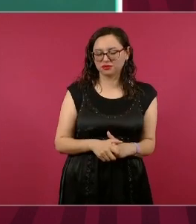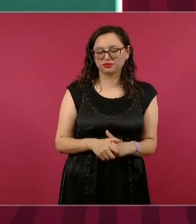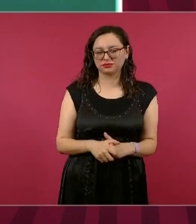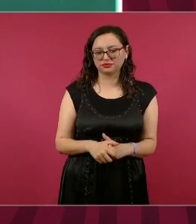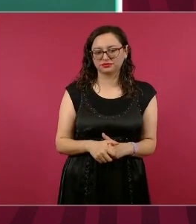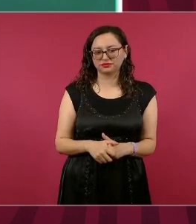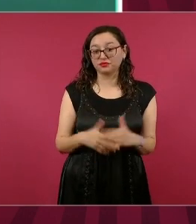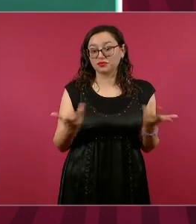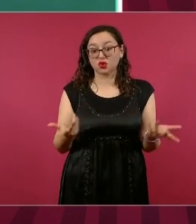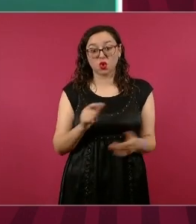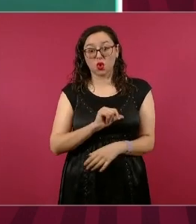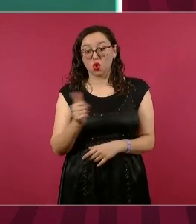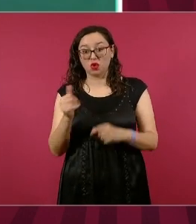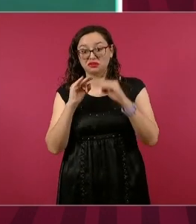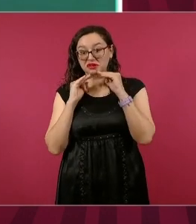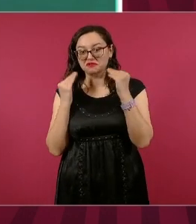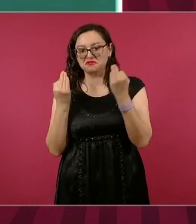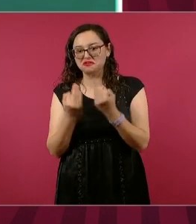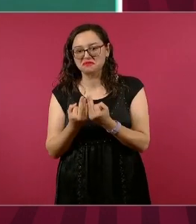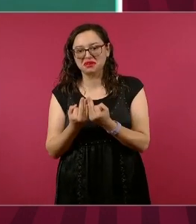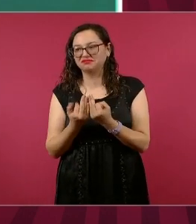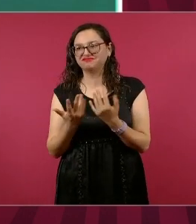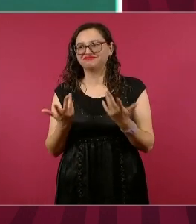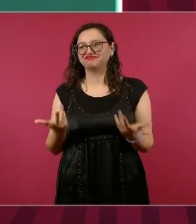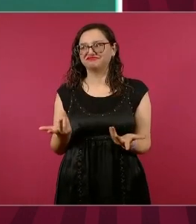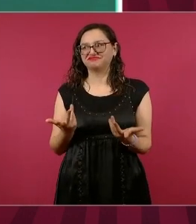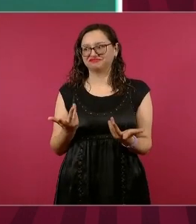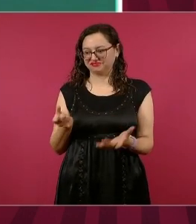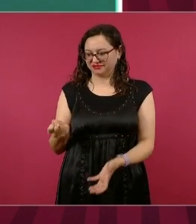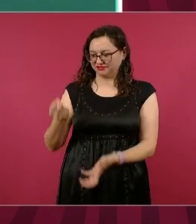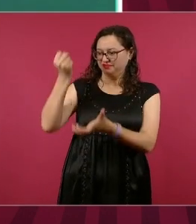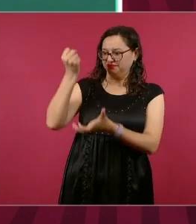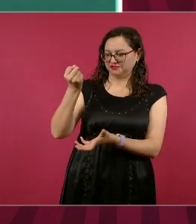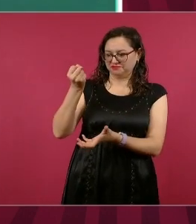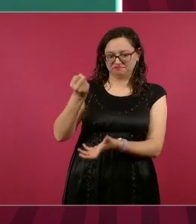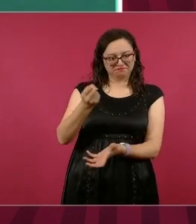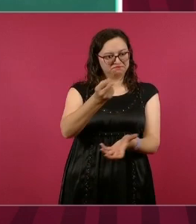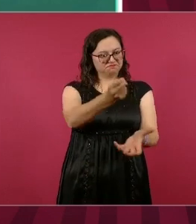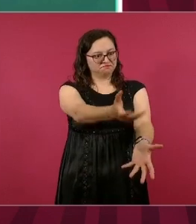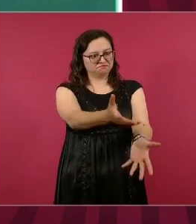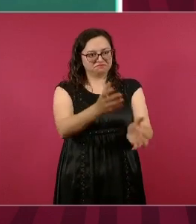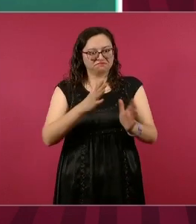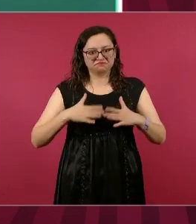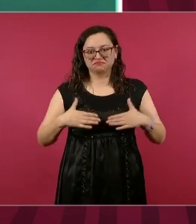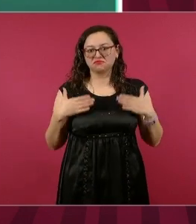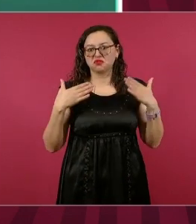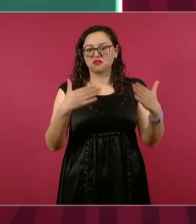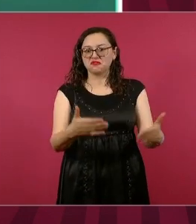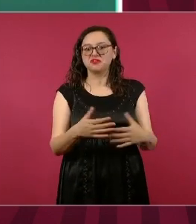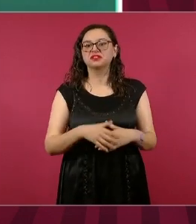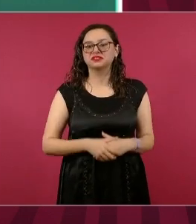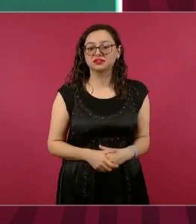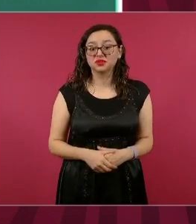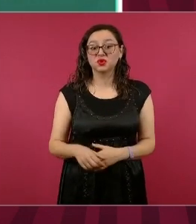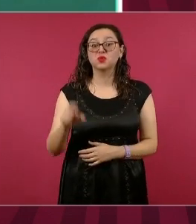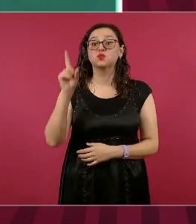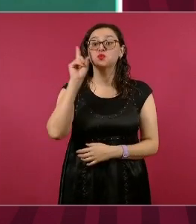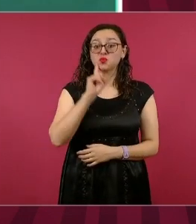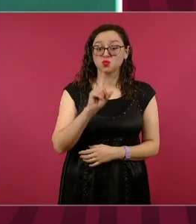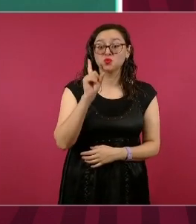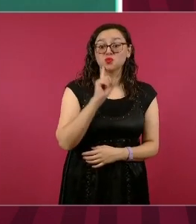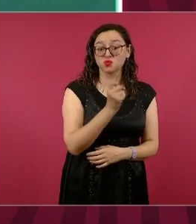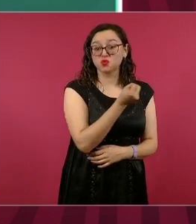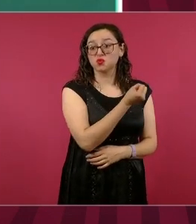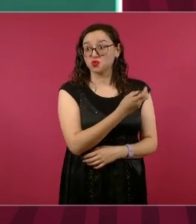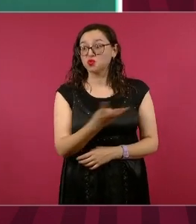manera de que cuidemos el dinero público que poniéndolo en manos del pueblo, y más si es en manos de mujeres, de